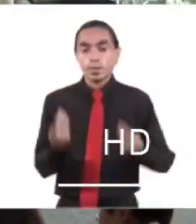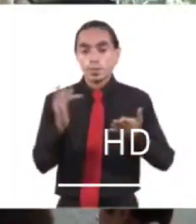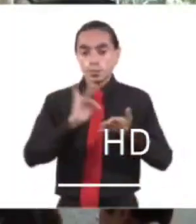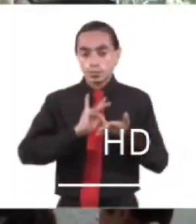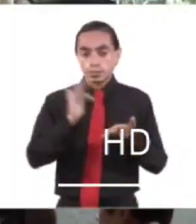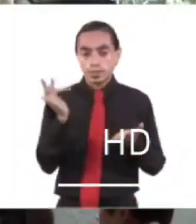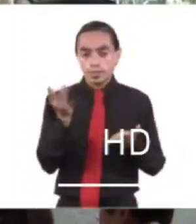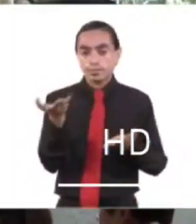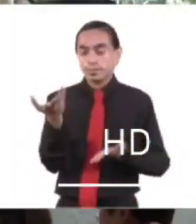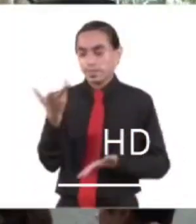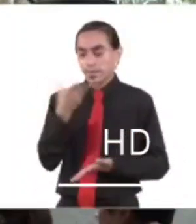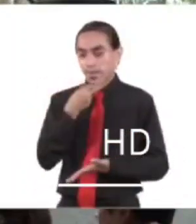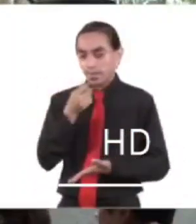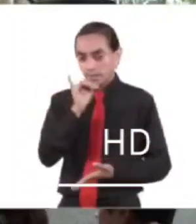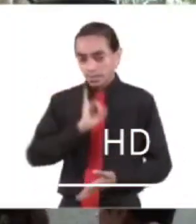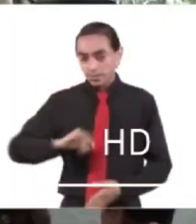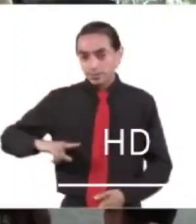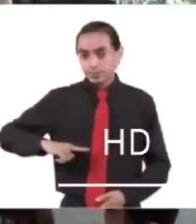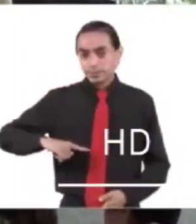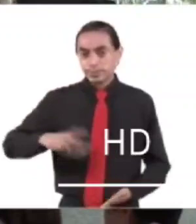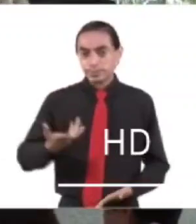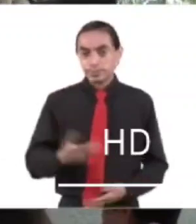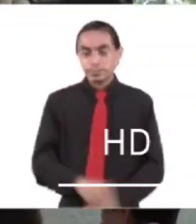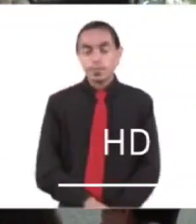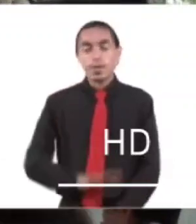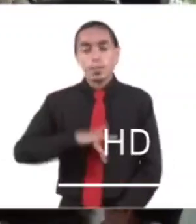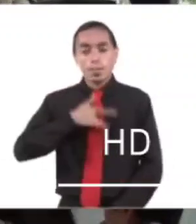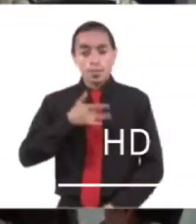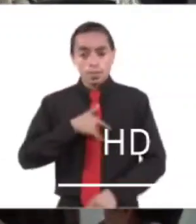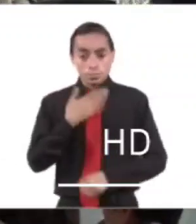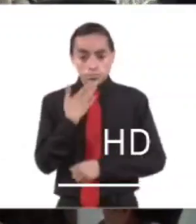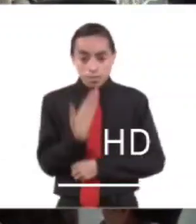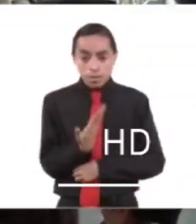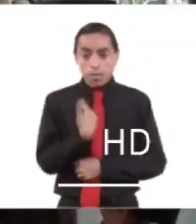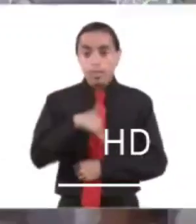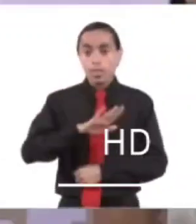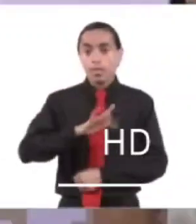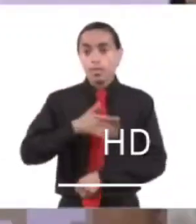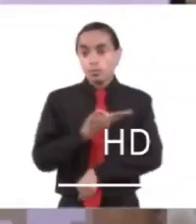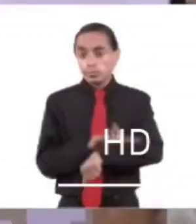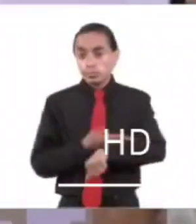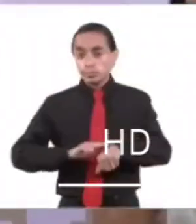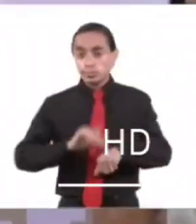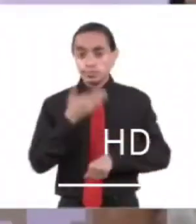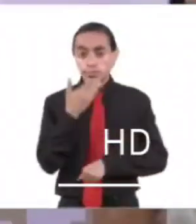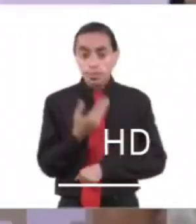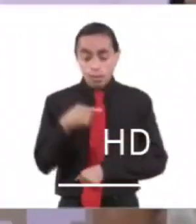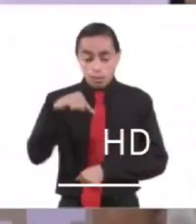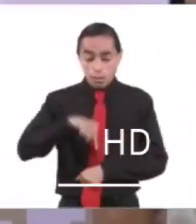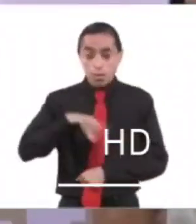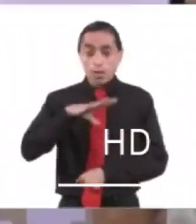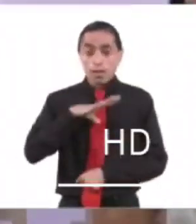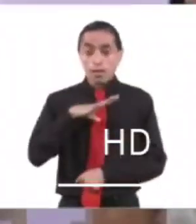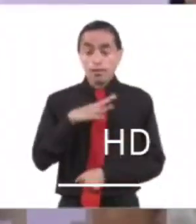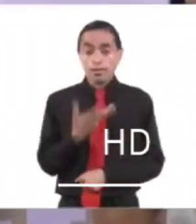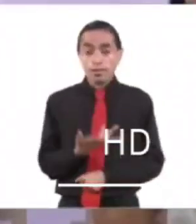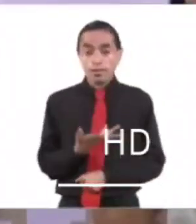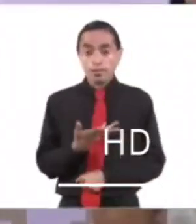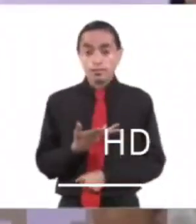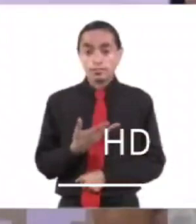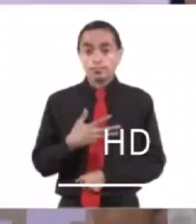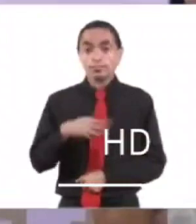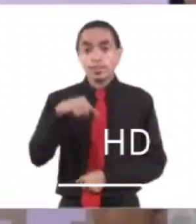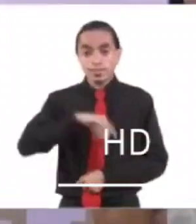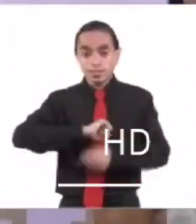gracias, jefe de gobierno. La verdad es que me siento bien honrado de estar aquí hoy, en este día, inaugurando